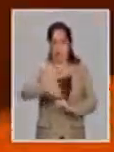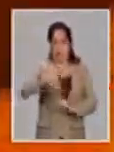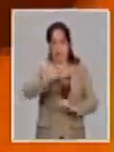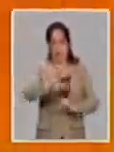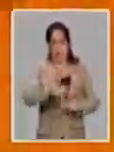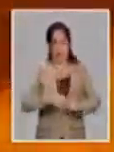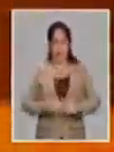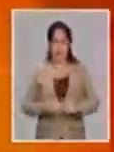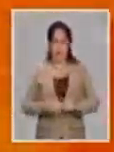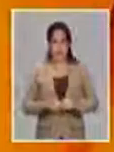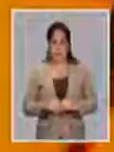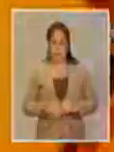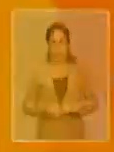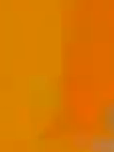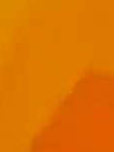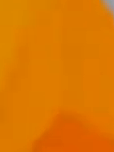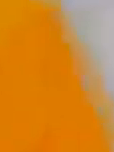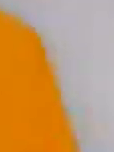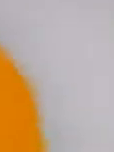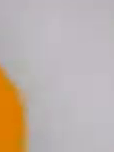la sociedad.